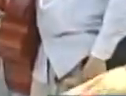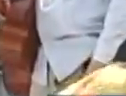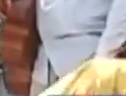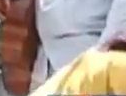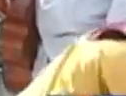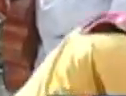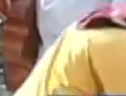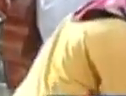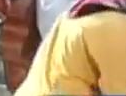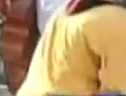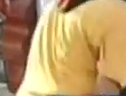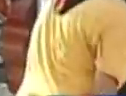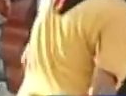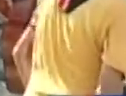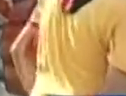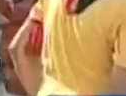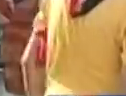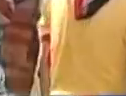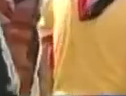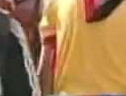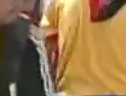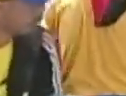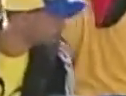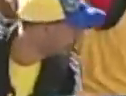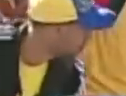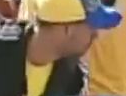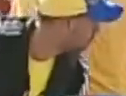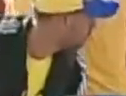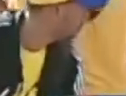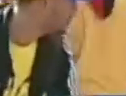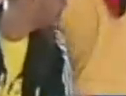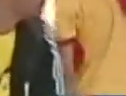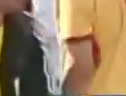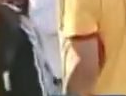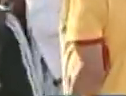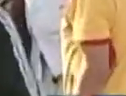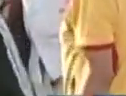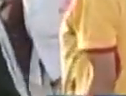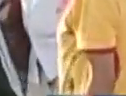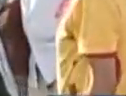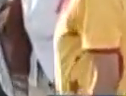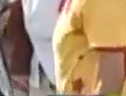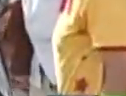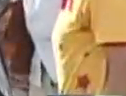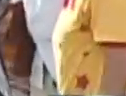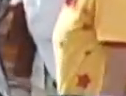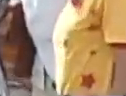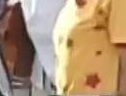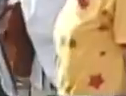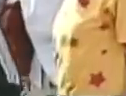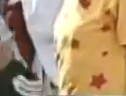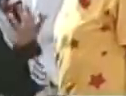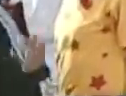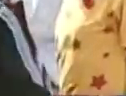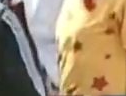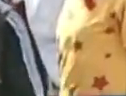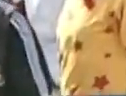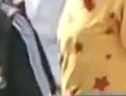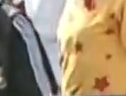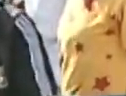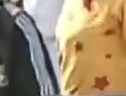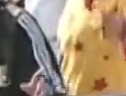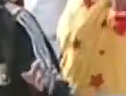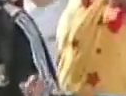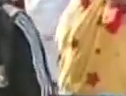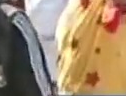mandar videos, mensajes, fotos sobre la verdad de Venezuela y sobre la verdad de los estudiantes en nuestro país. Y la segunda tarea